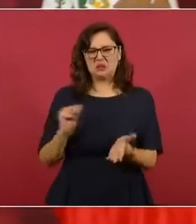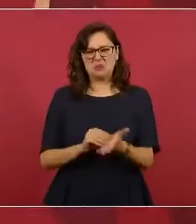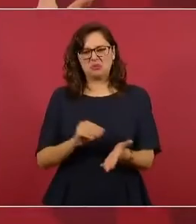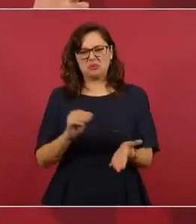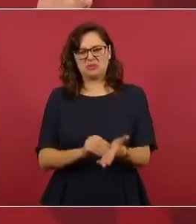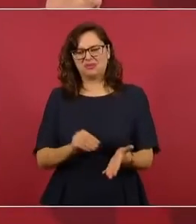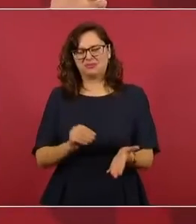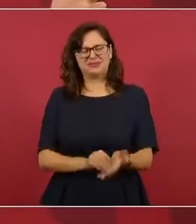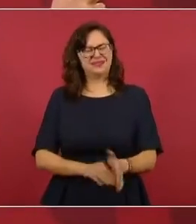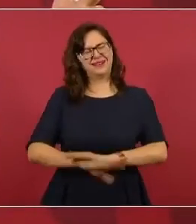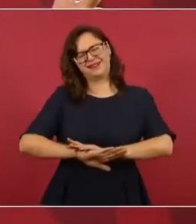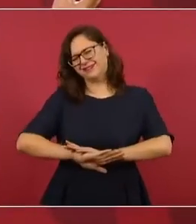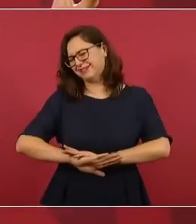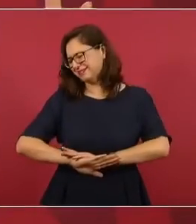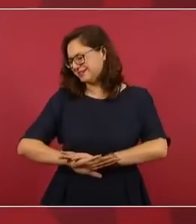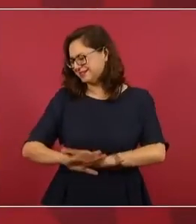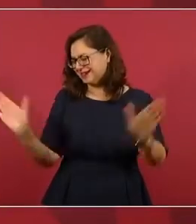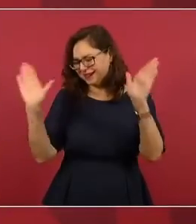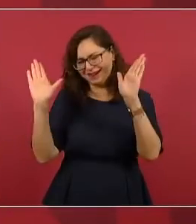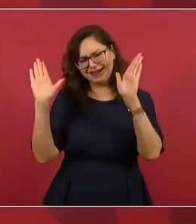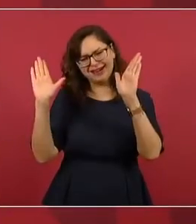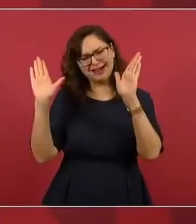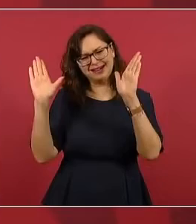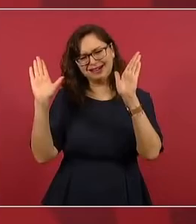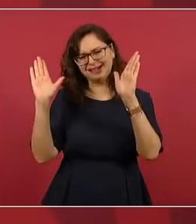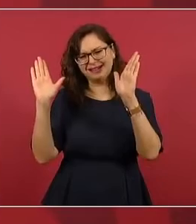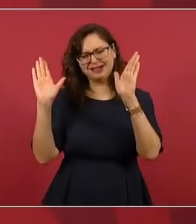juicio práctico.